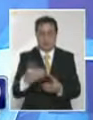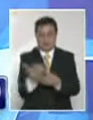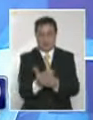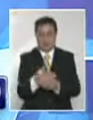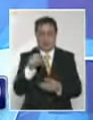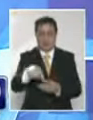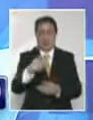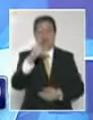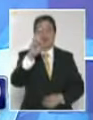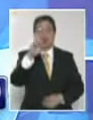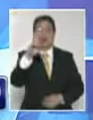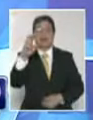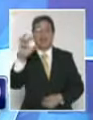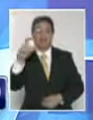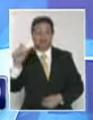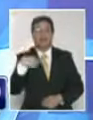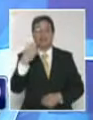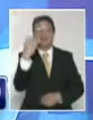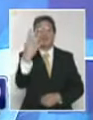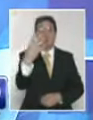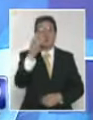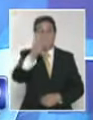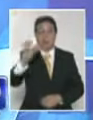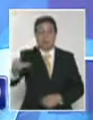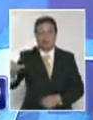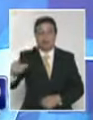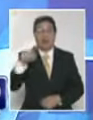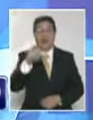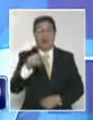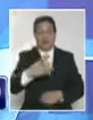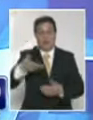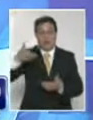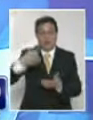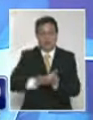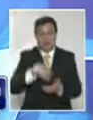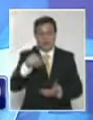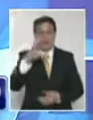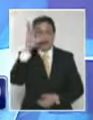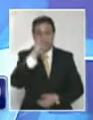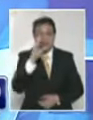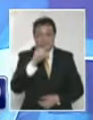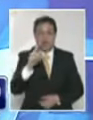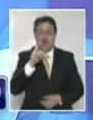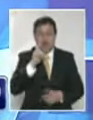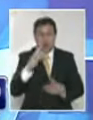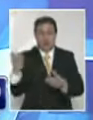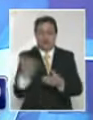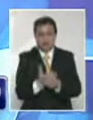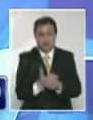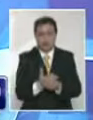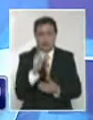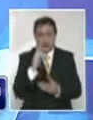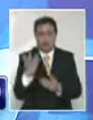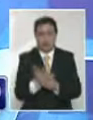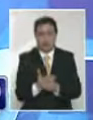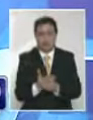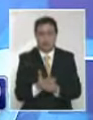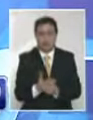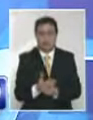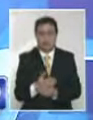crímenes del Pepe Carrasco y los restantes 4 personas que mataron en esa noche, está la sentencia, están